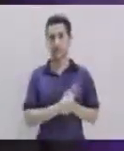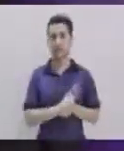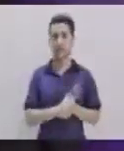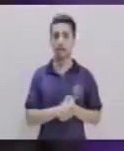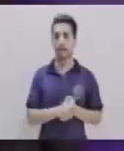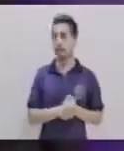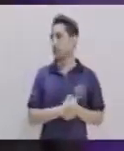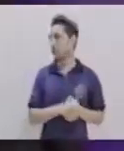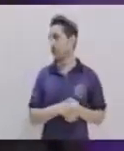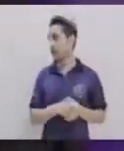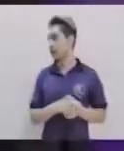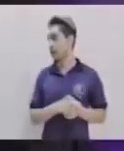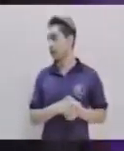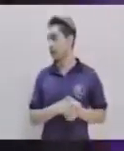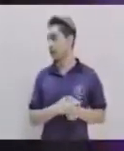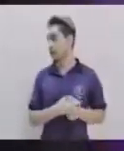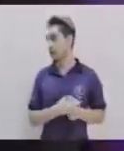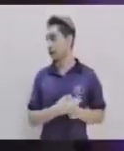U.